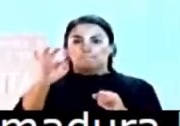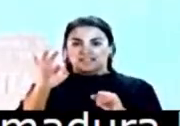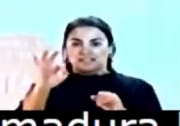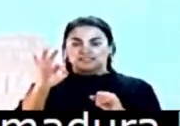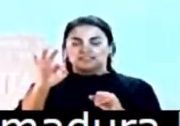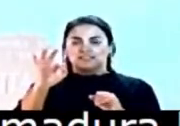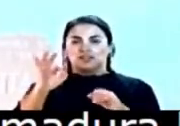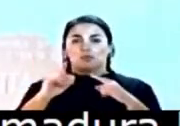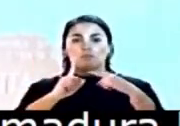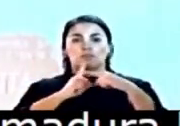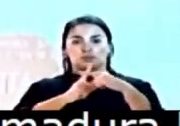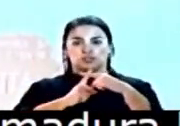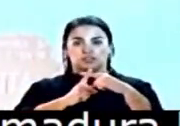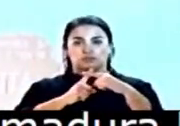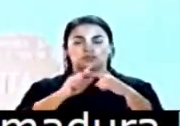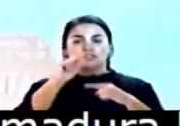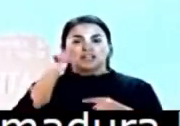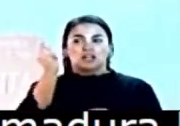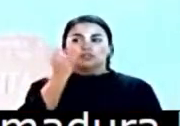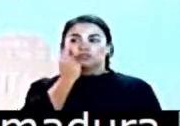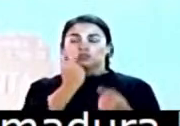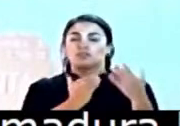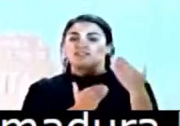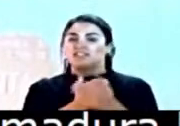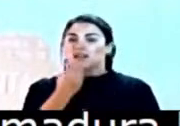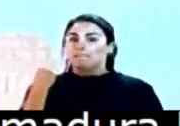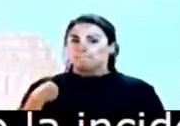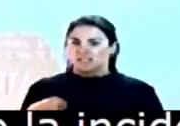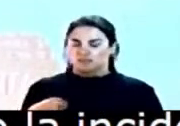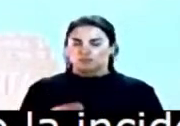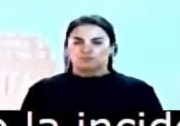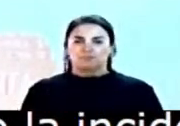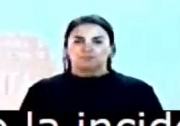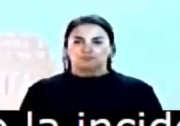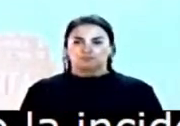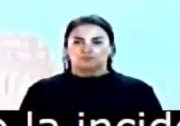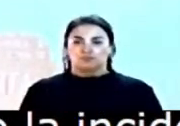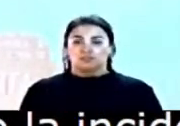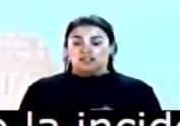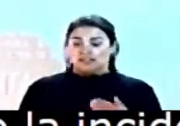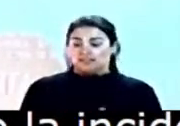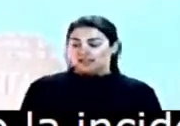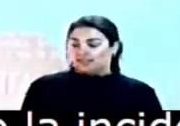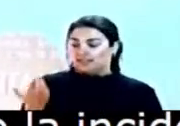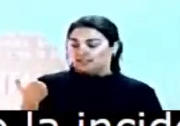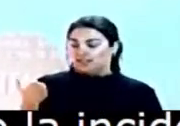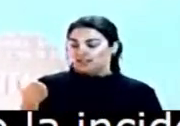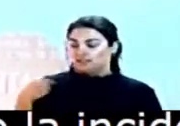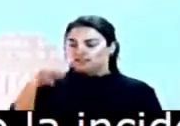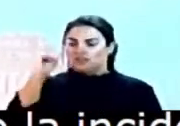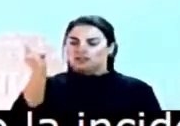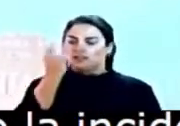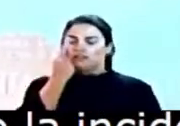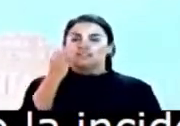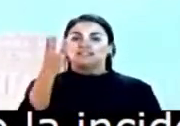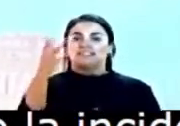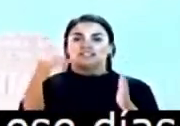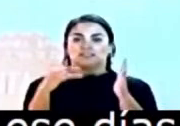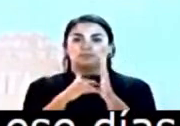casos los que se diagnosticaron ese día. En el día de ayer se diagnosticaron